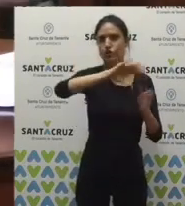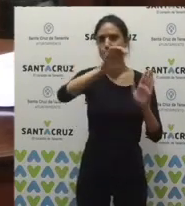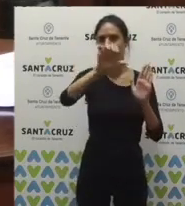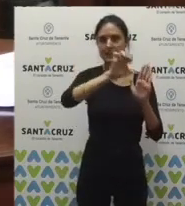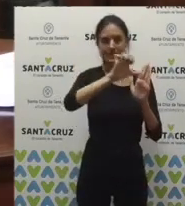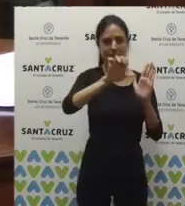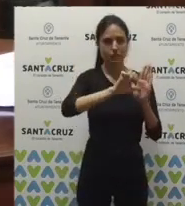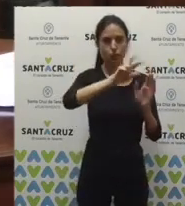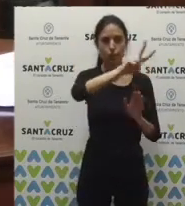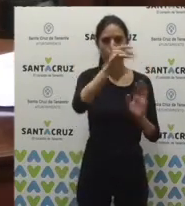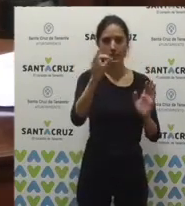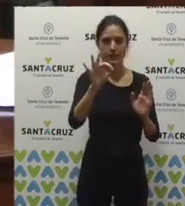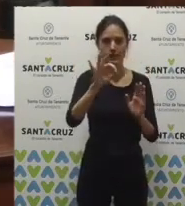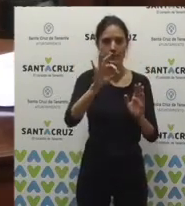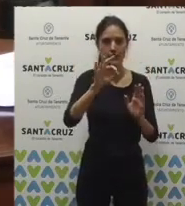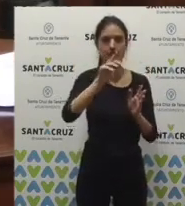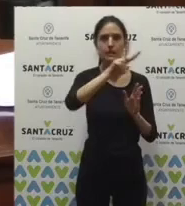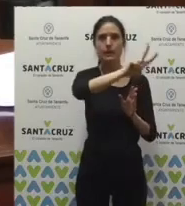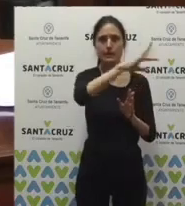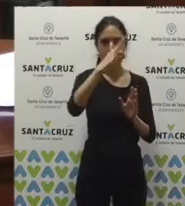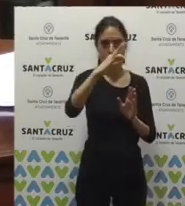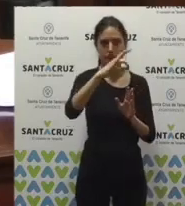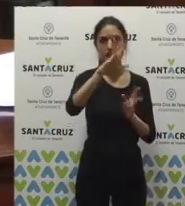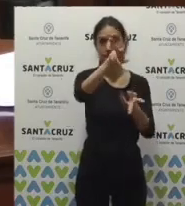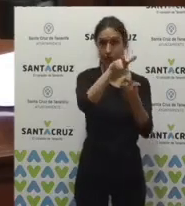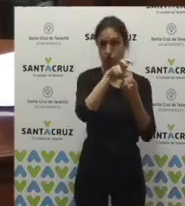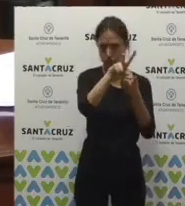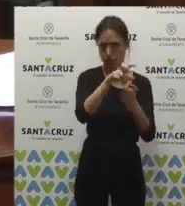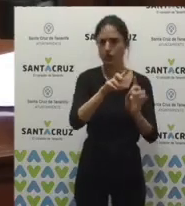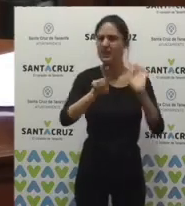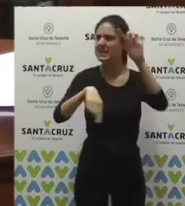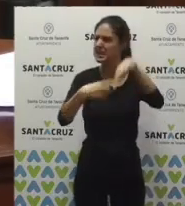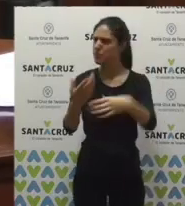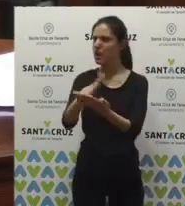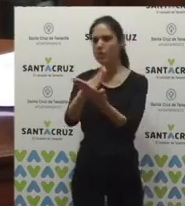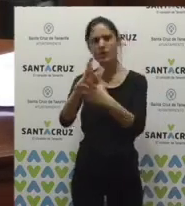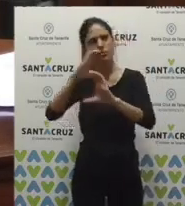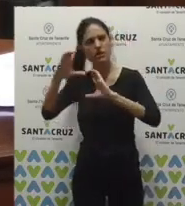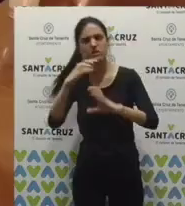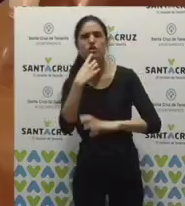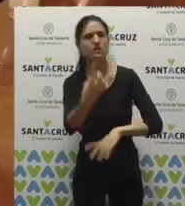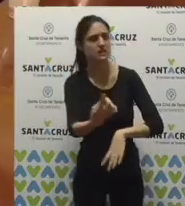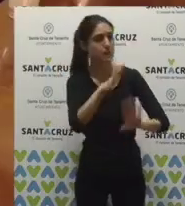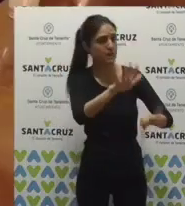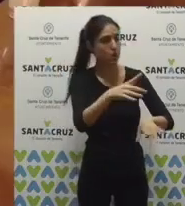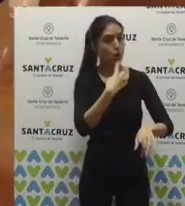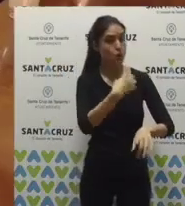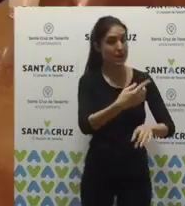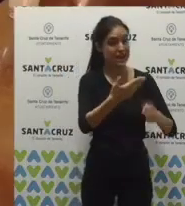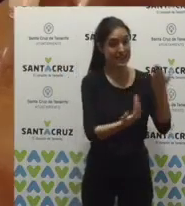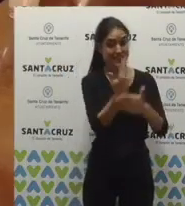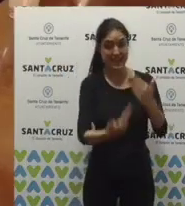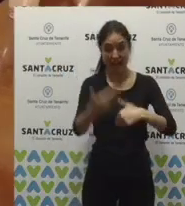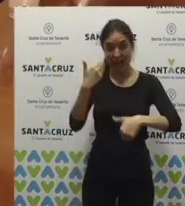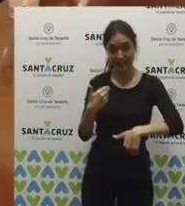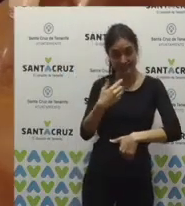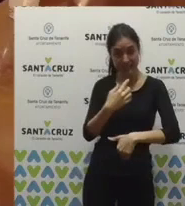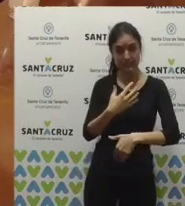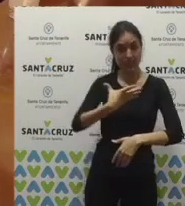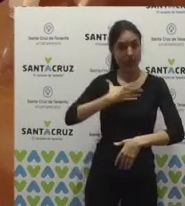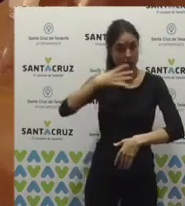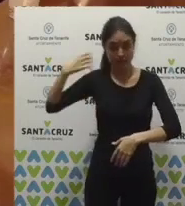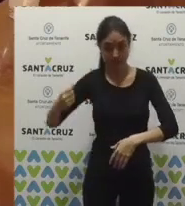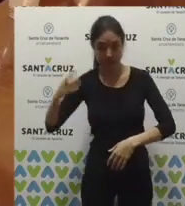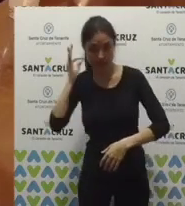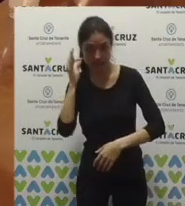concreto resultó cuando menos simpático que usted saliera al día siguiente en los medios a decirlo cuando justo el día inmediatamente anterior por parte del alcalde se de la